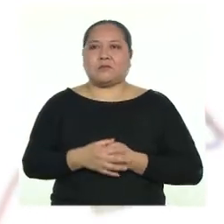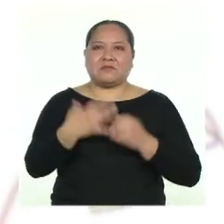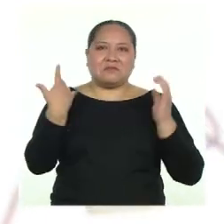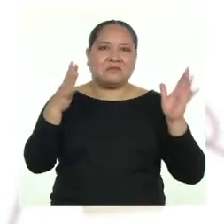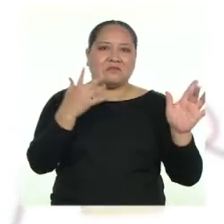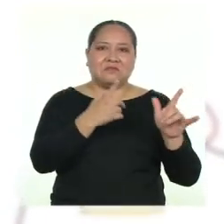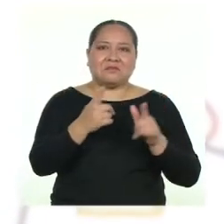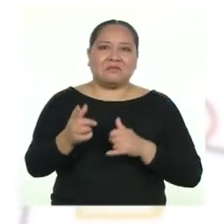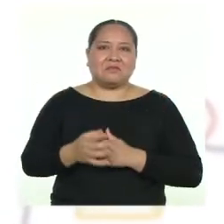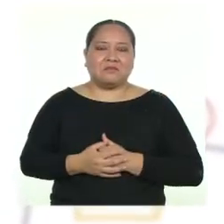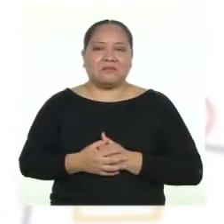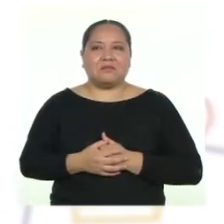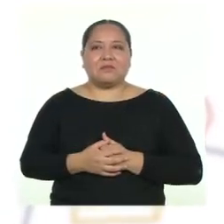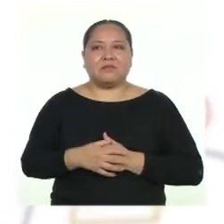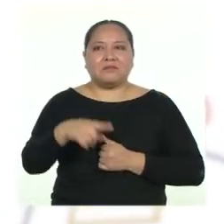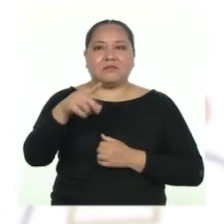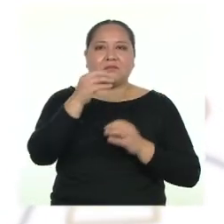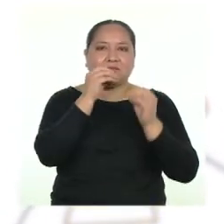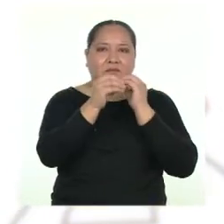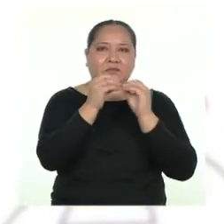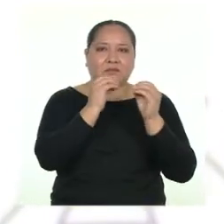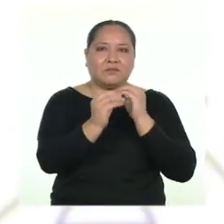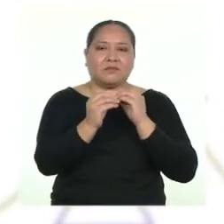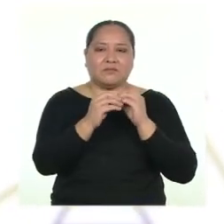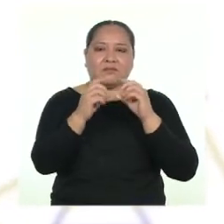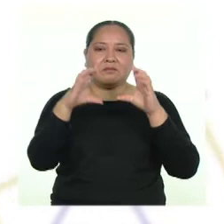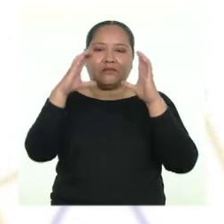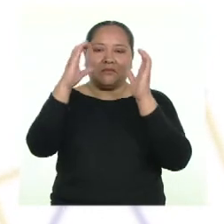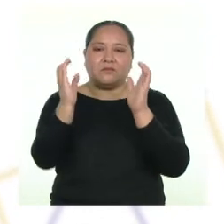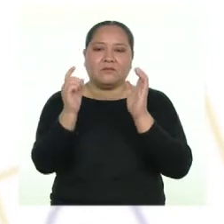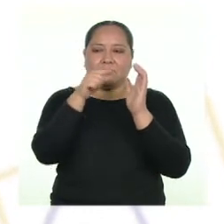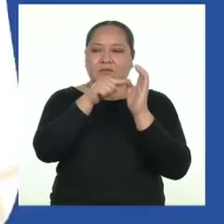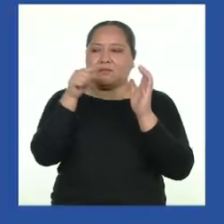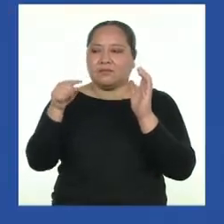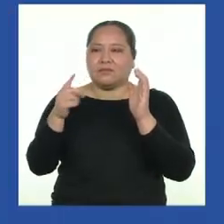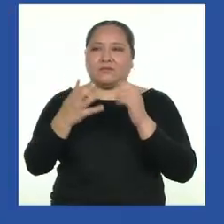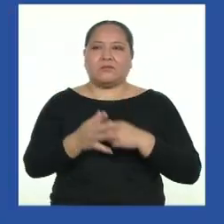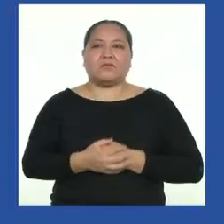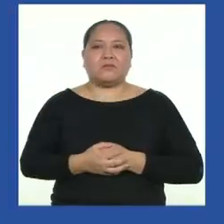listo! Tendremos como solución el par ordenado.